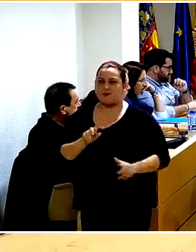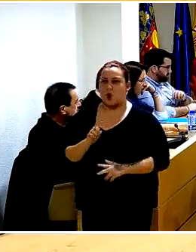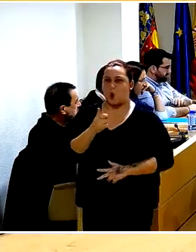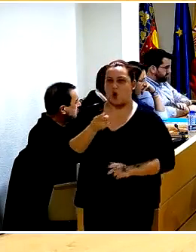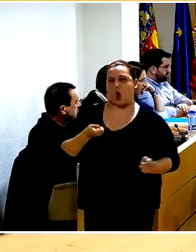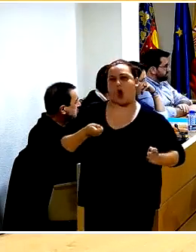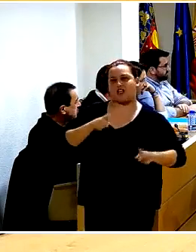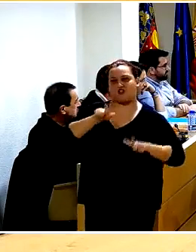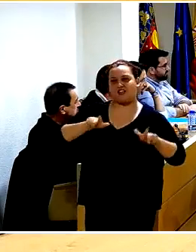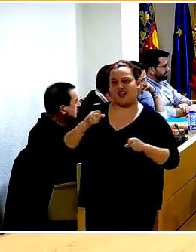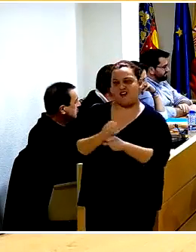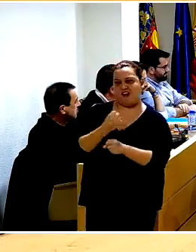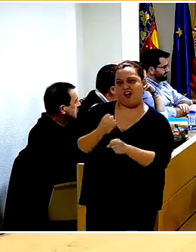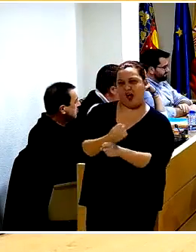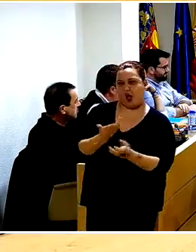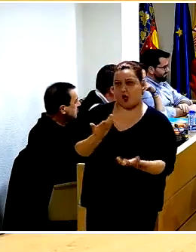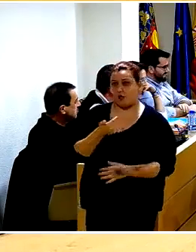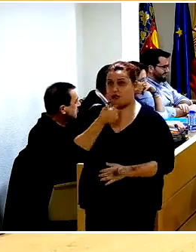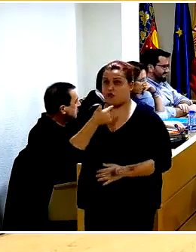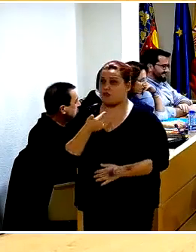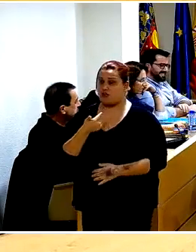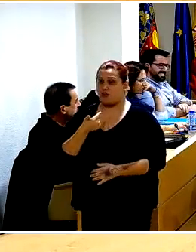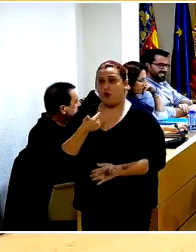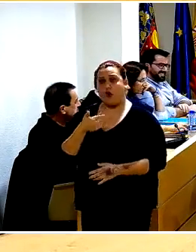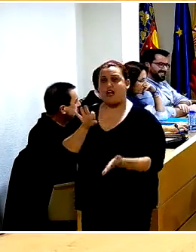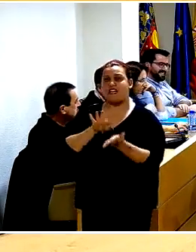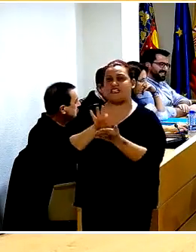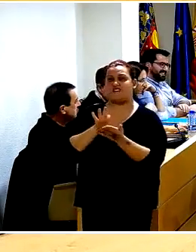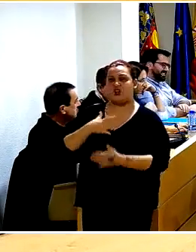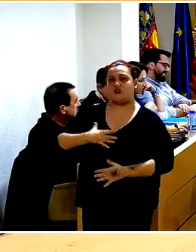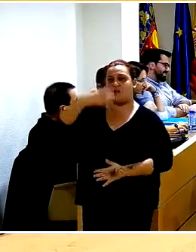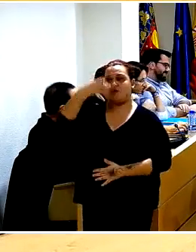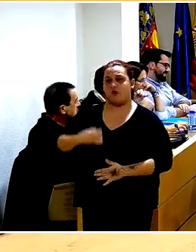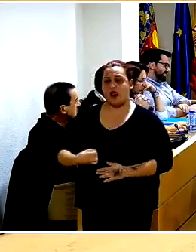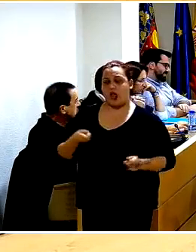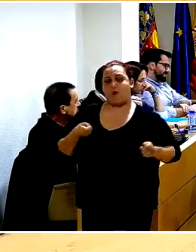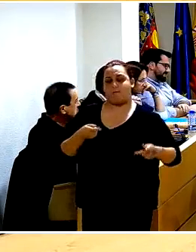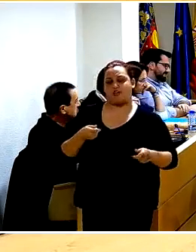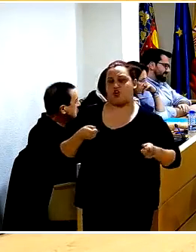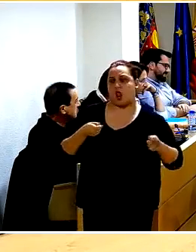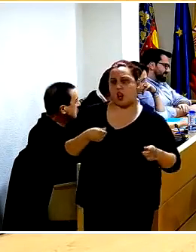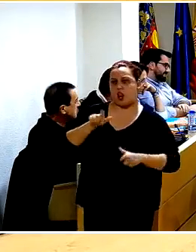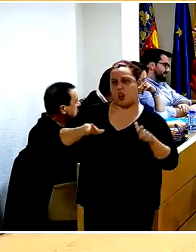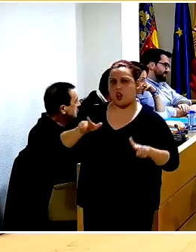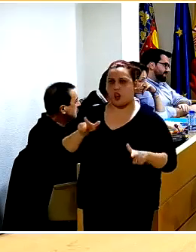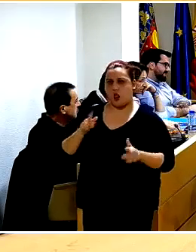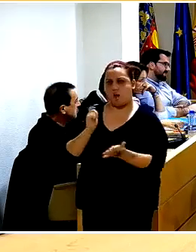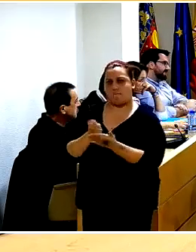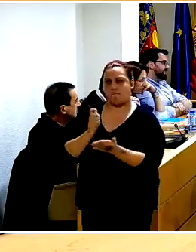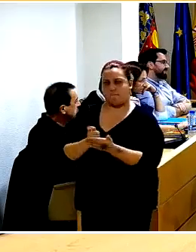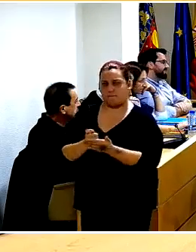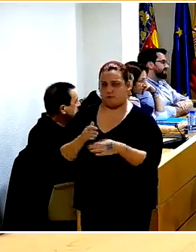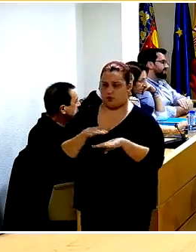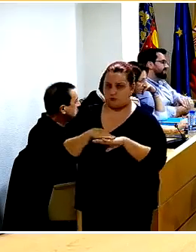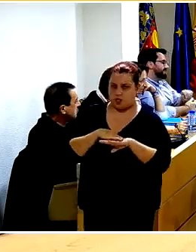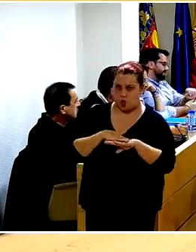si la panacea de la prestación de los servicios del municipio sea aumentar el gasto de personal. hay multitud de estudios